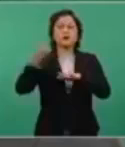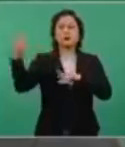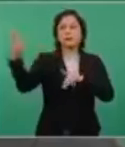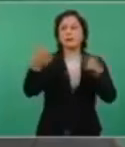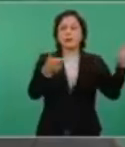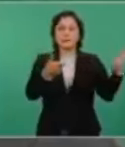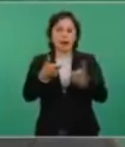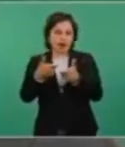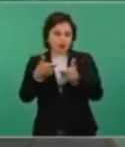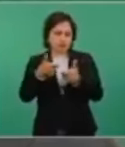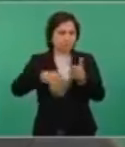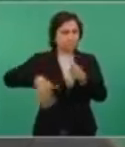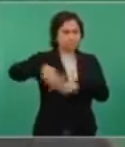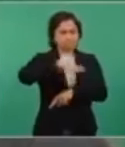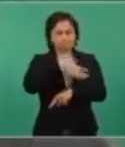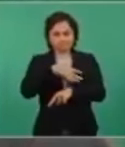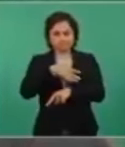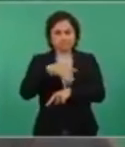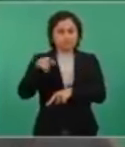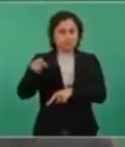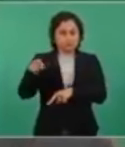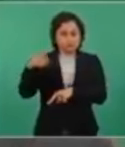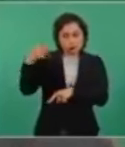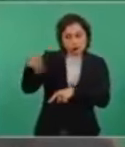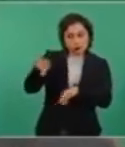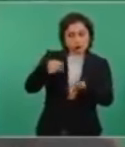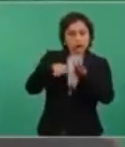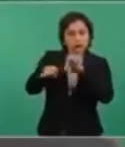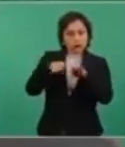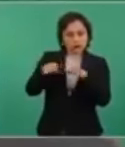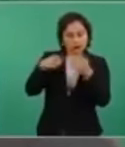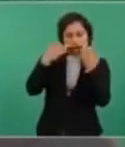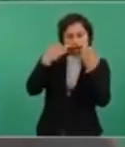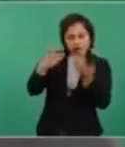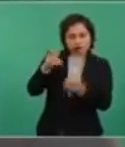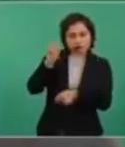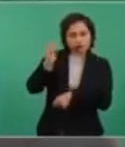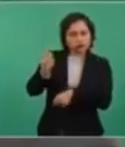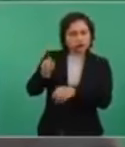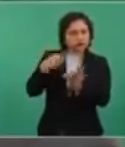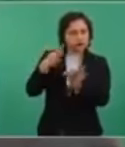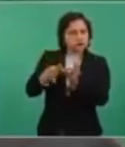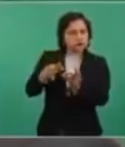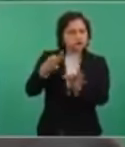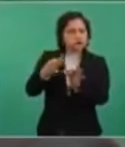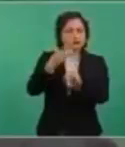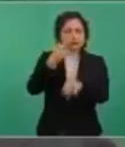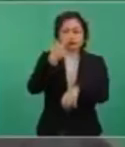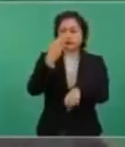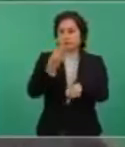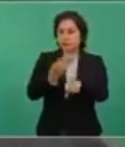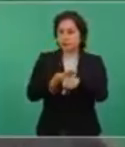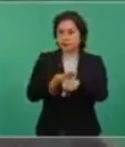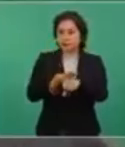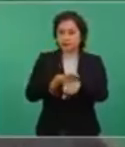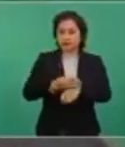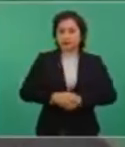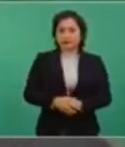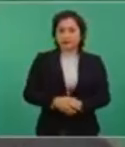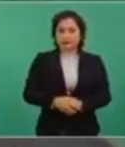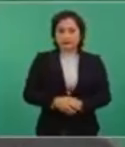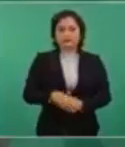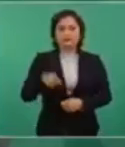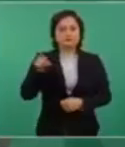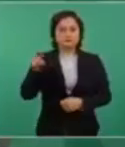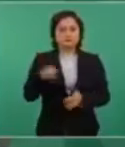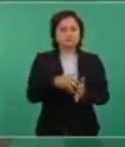y ha actuado con mucha responsabilidad para no